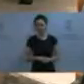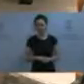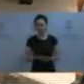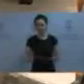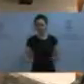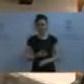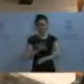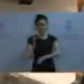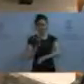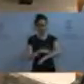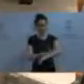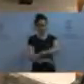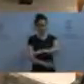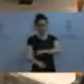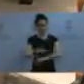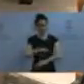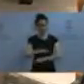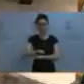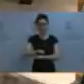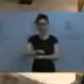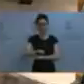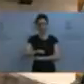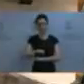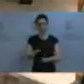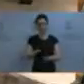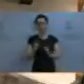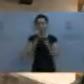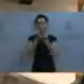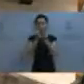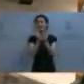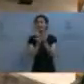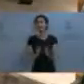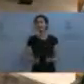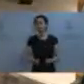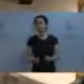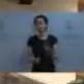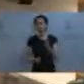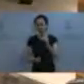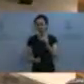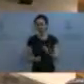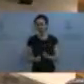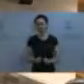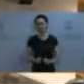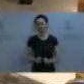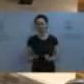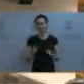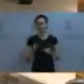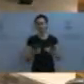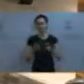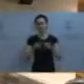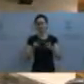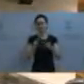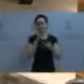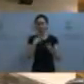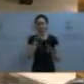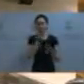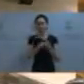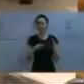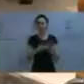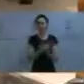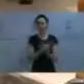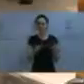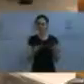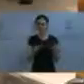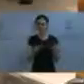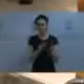Los fondos destinados los fondos presupuestados por parte del Principado de Asturias para el presente ejercicio